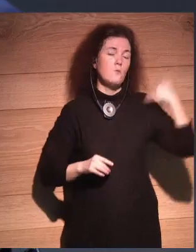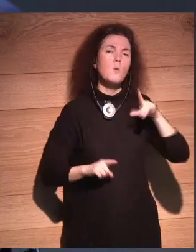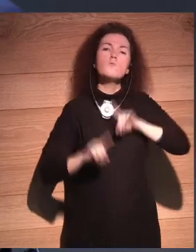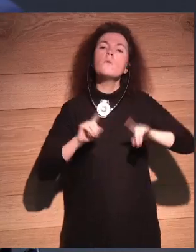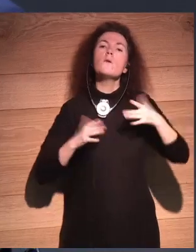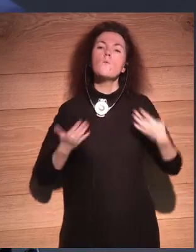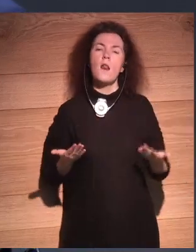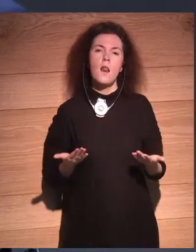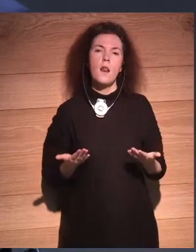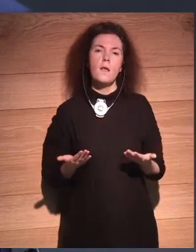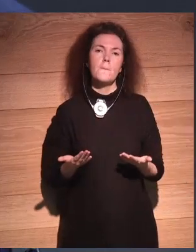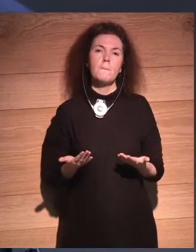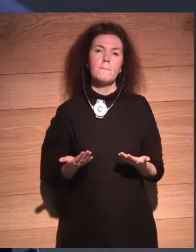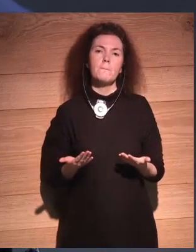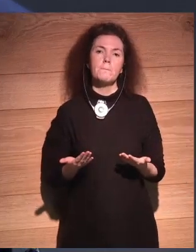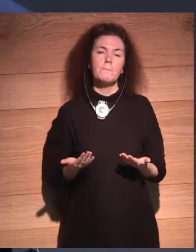era que